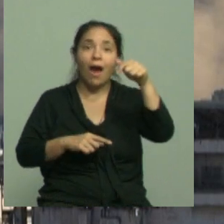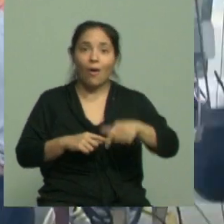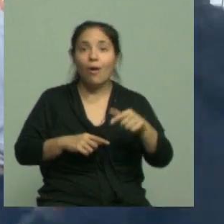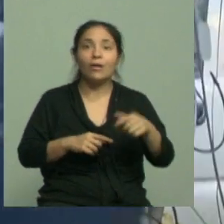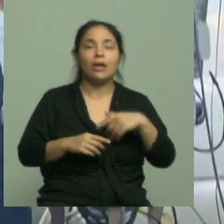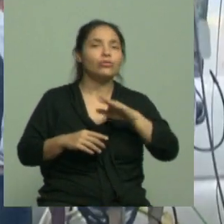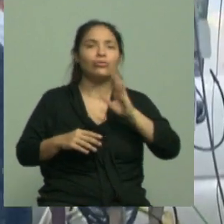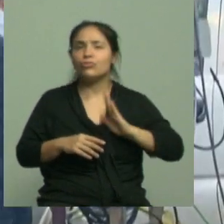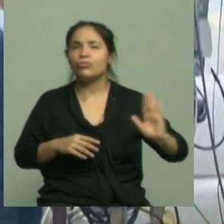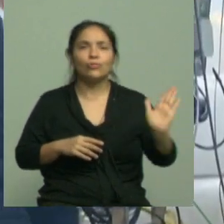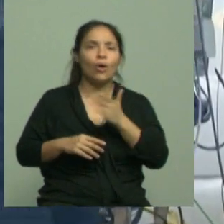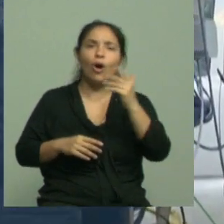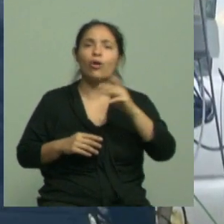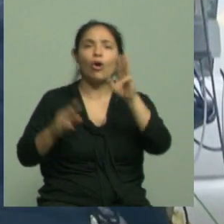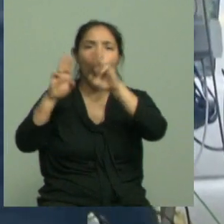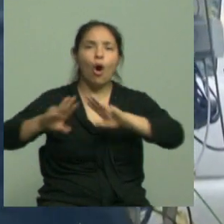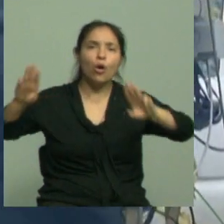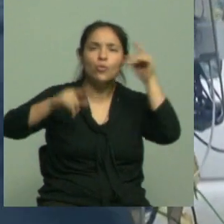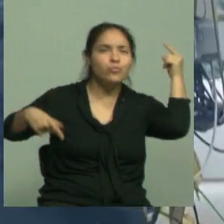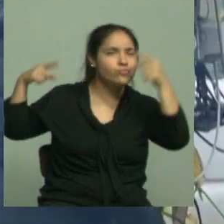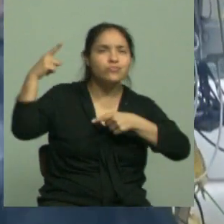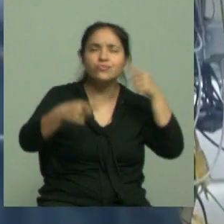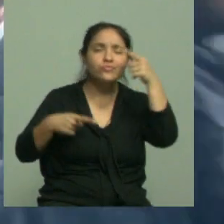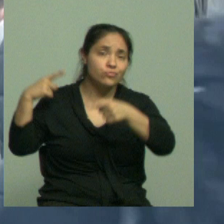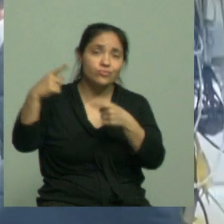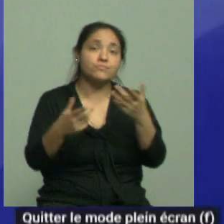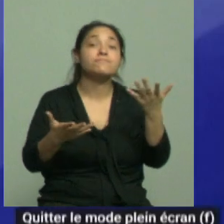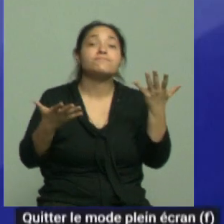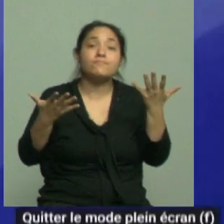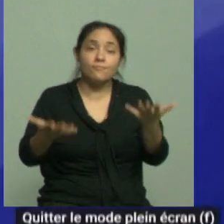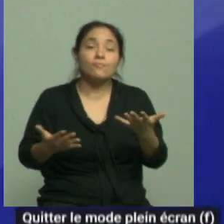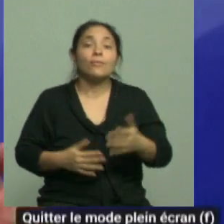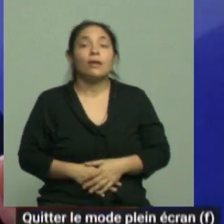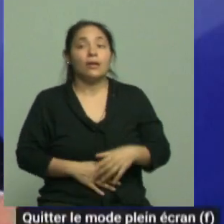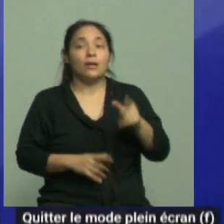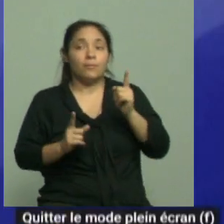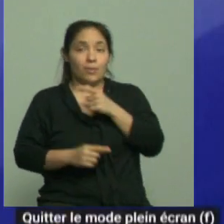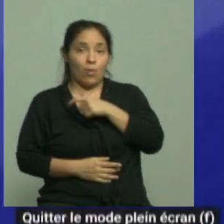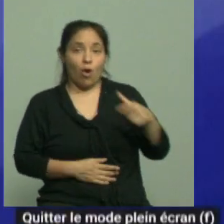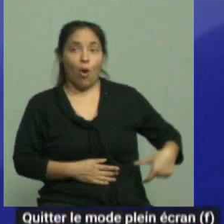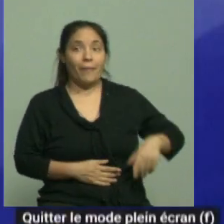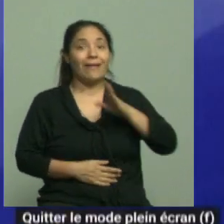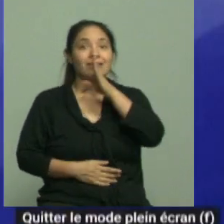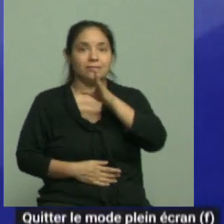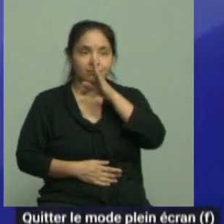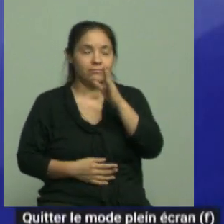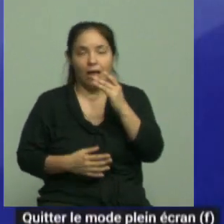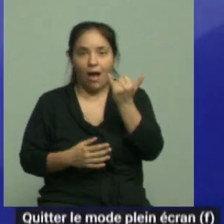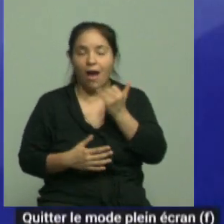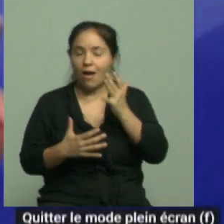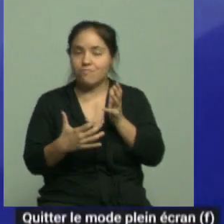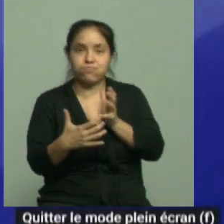tal cual. Es ahí donde, para mí, indefectiblemente, sectores del gobierno de Benjamín Netanyahu está radicalizado y, sin